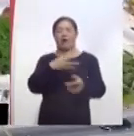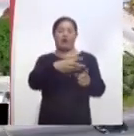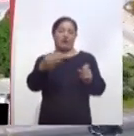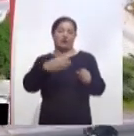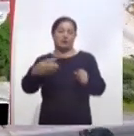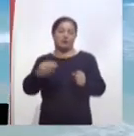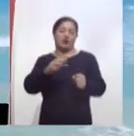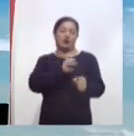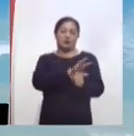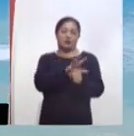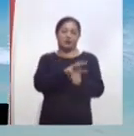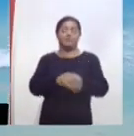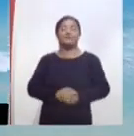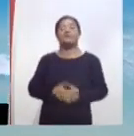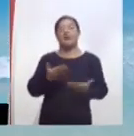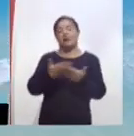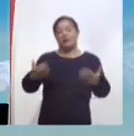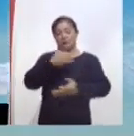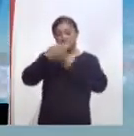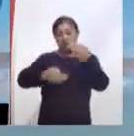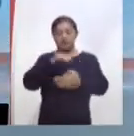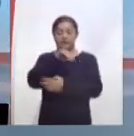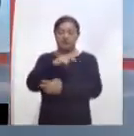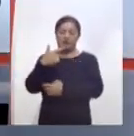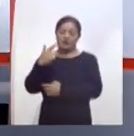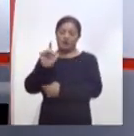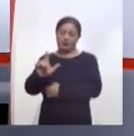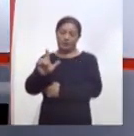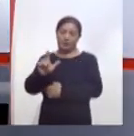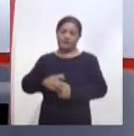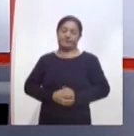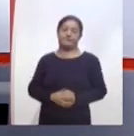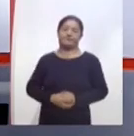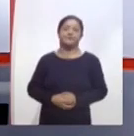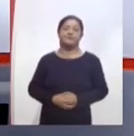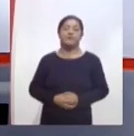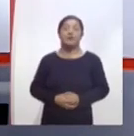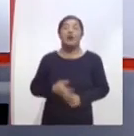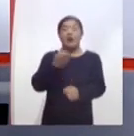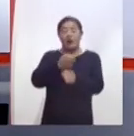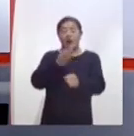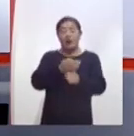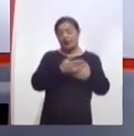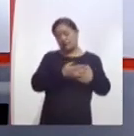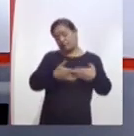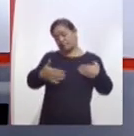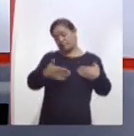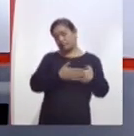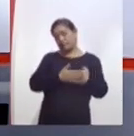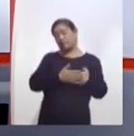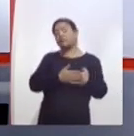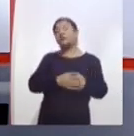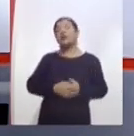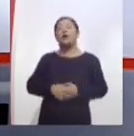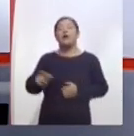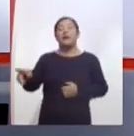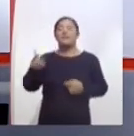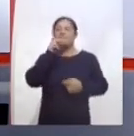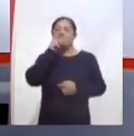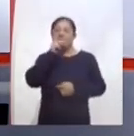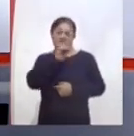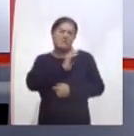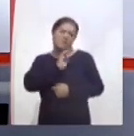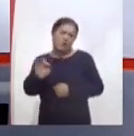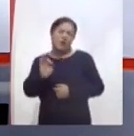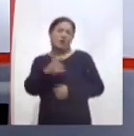de Mariana Lovera, Ahora Noticias. Y durante este periodo de cuarentena, los padres de familia pueden fomentar